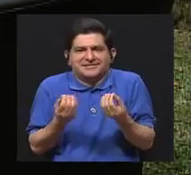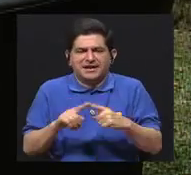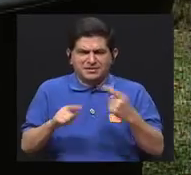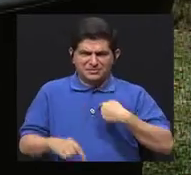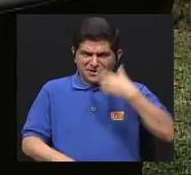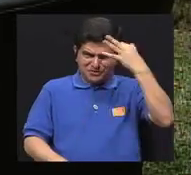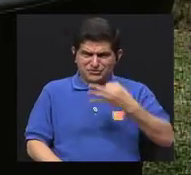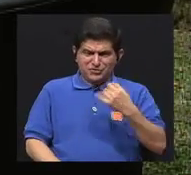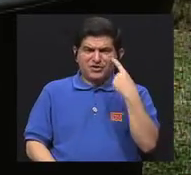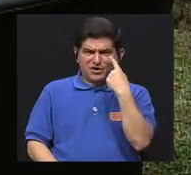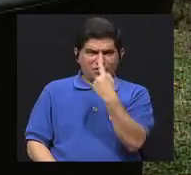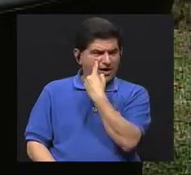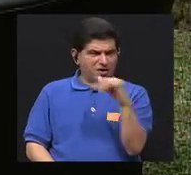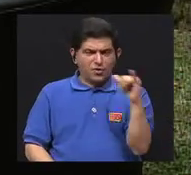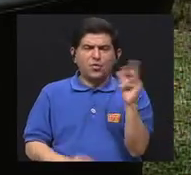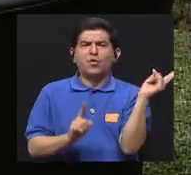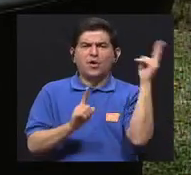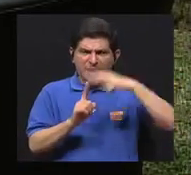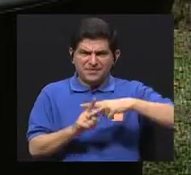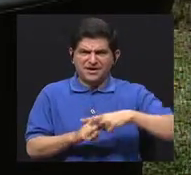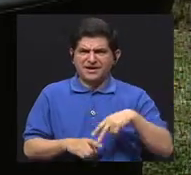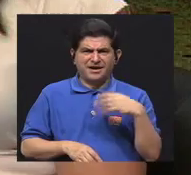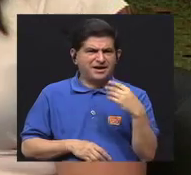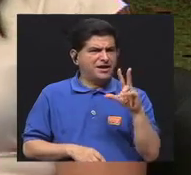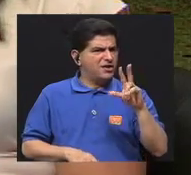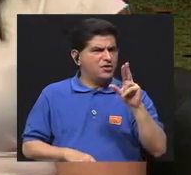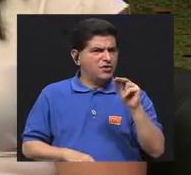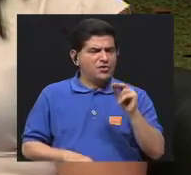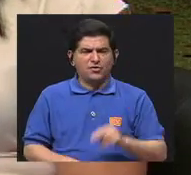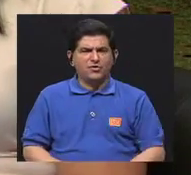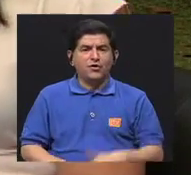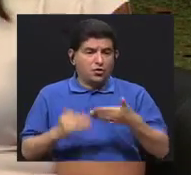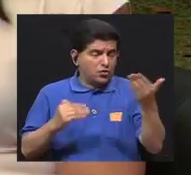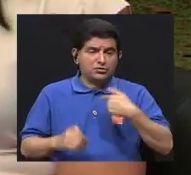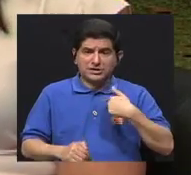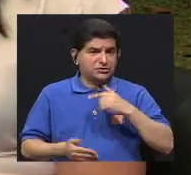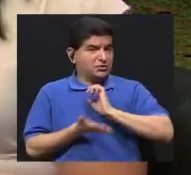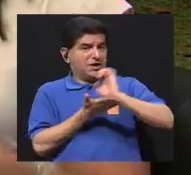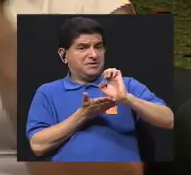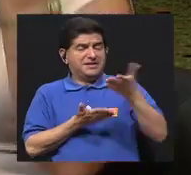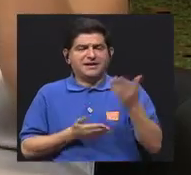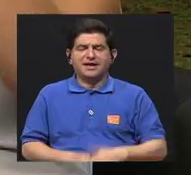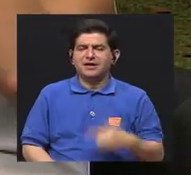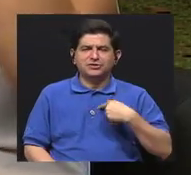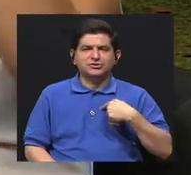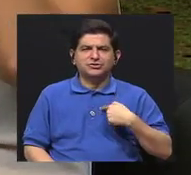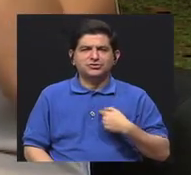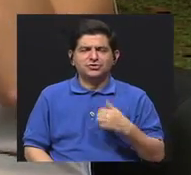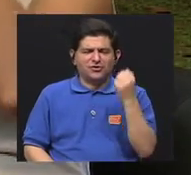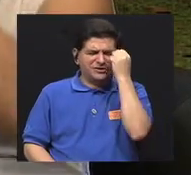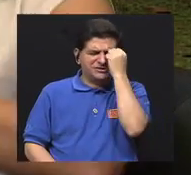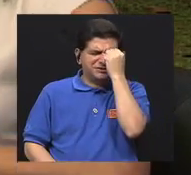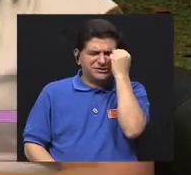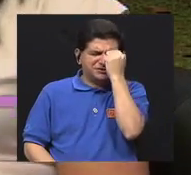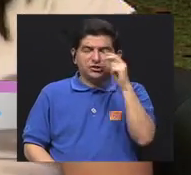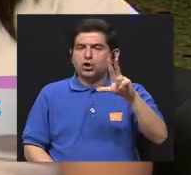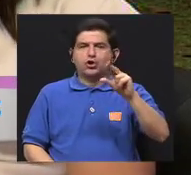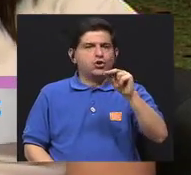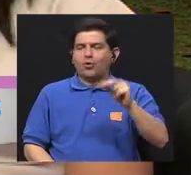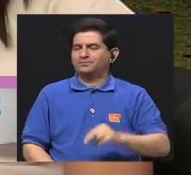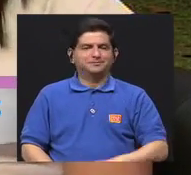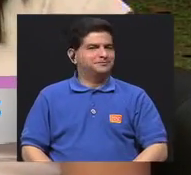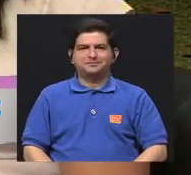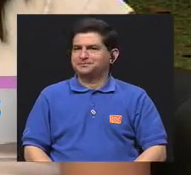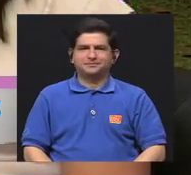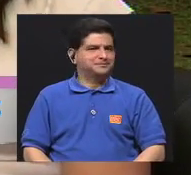Pero yo creo que para el ojo también aplica más bien qué no deberíamos hacer. ¿Qué no hago? No debería restregármelos fuertemente de esta